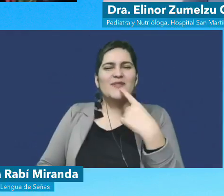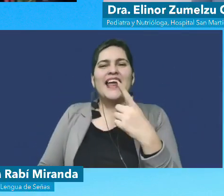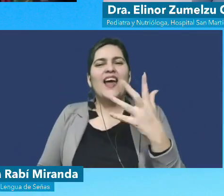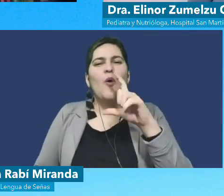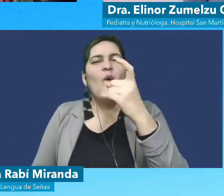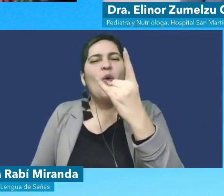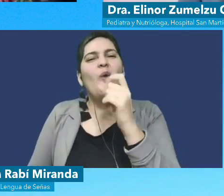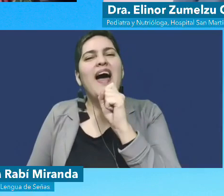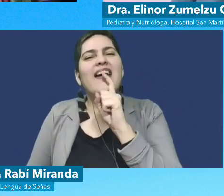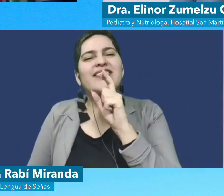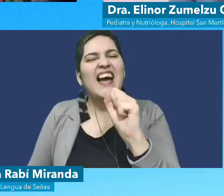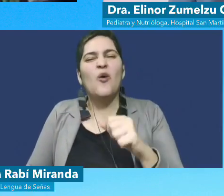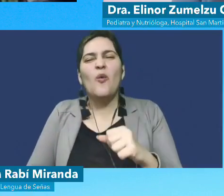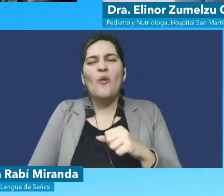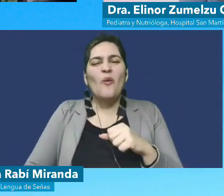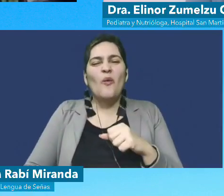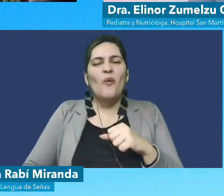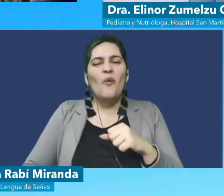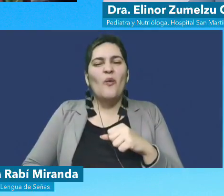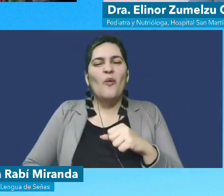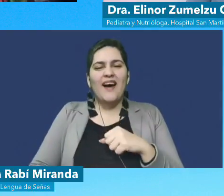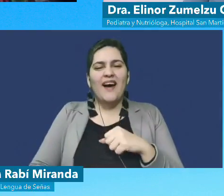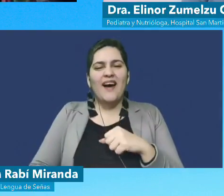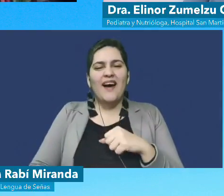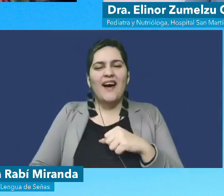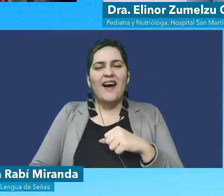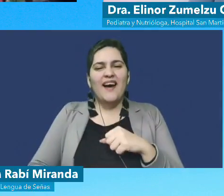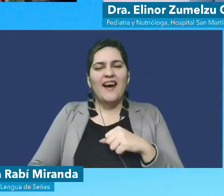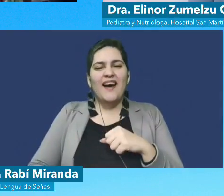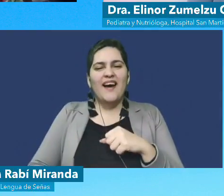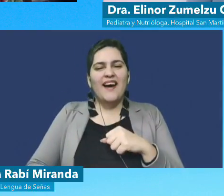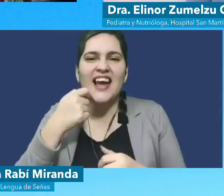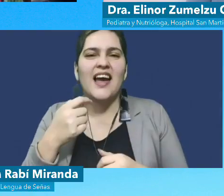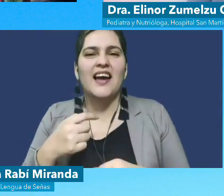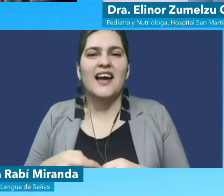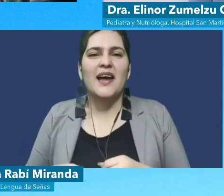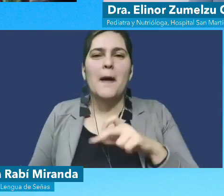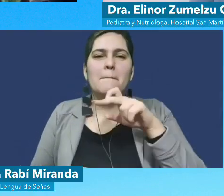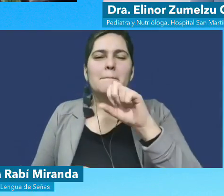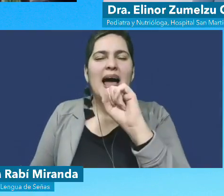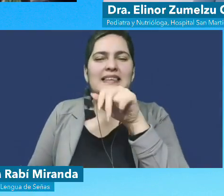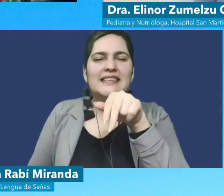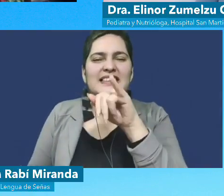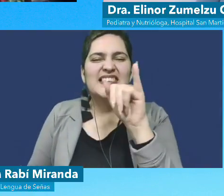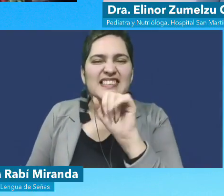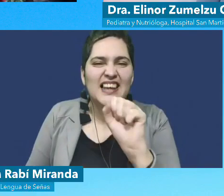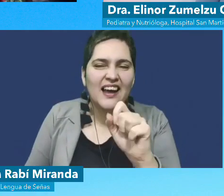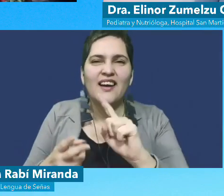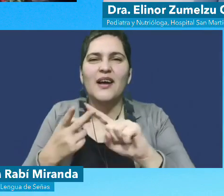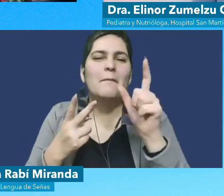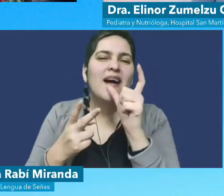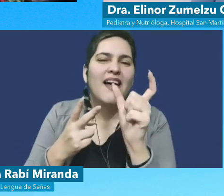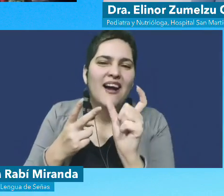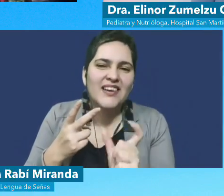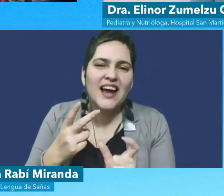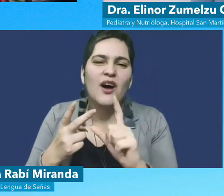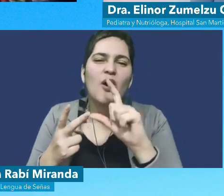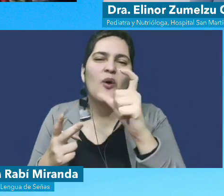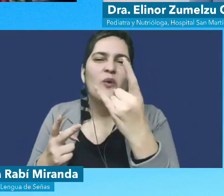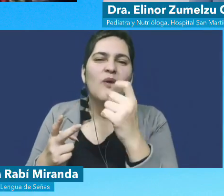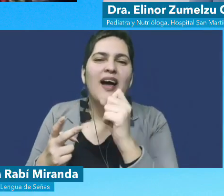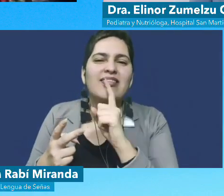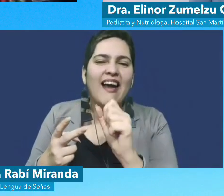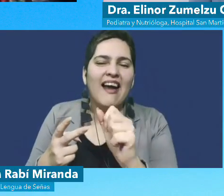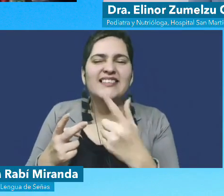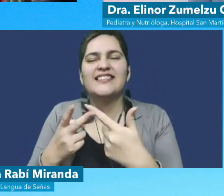la panza, pero el está abdomen, bien, ¿sí? tenemos chilenismo, pero está bien que pregunten, así los vamos a ir aclarando. Sí. Daniela Noemí pregunta, desde